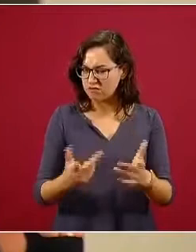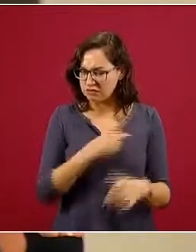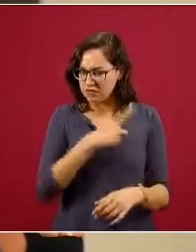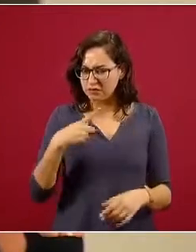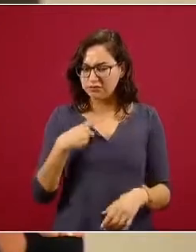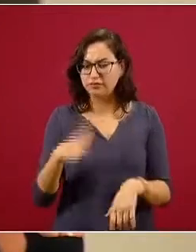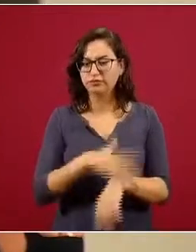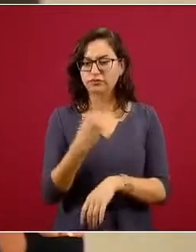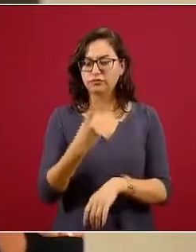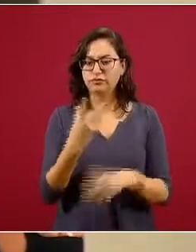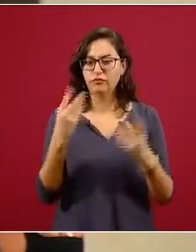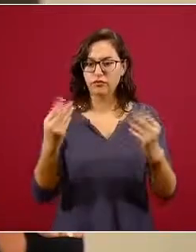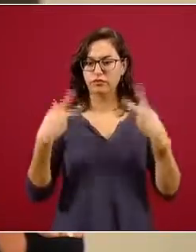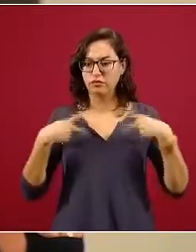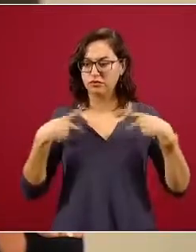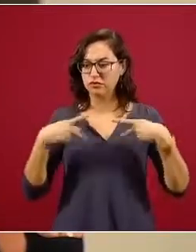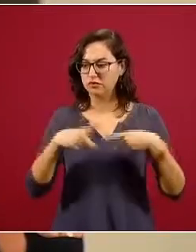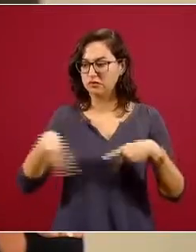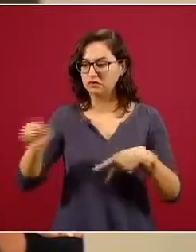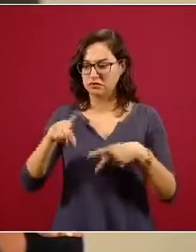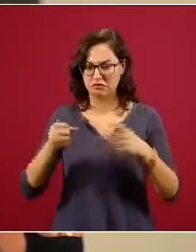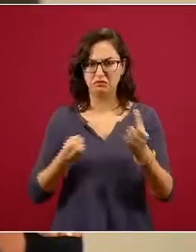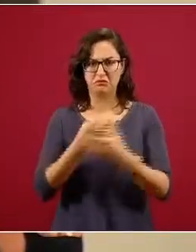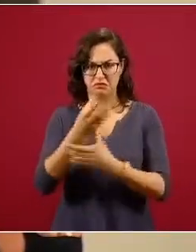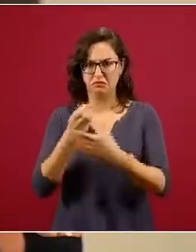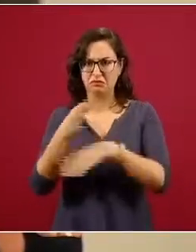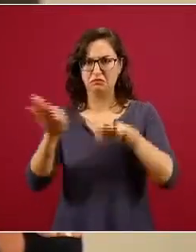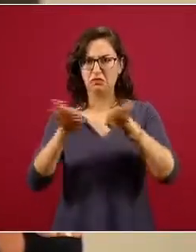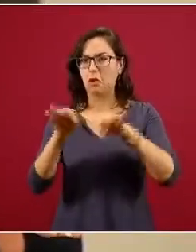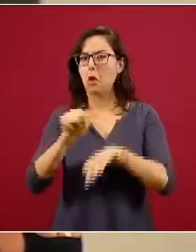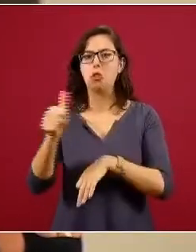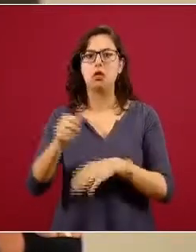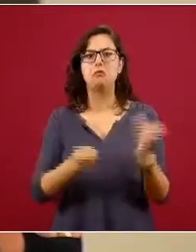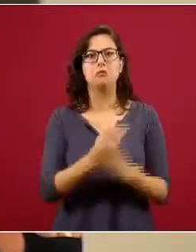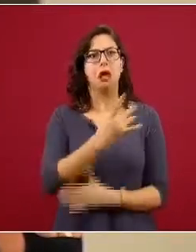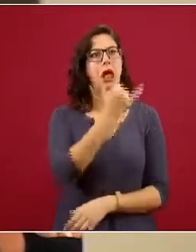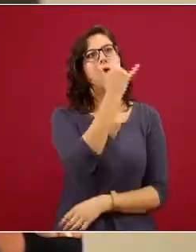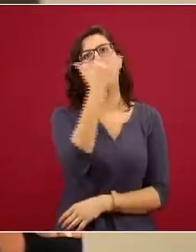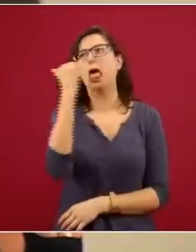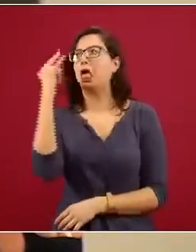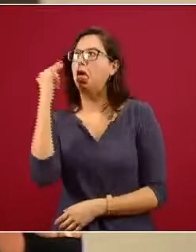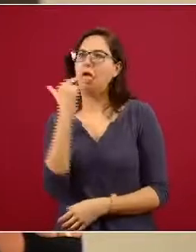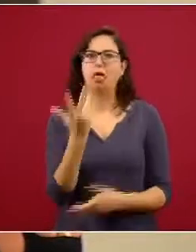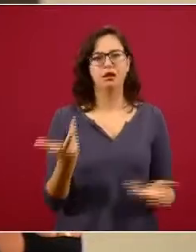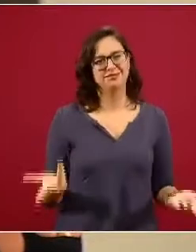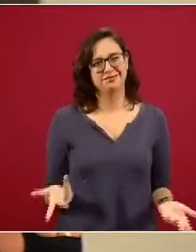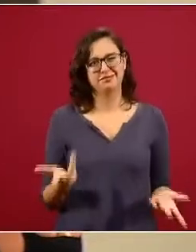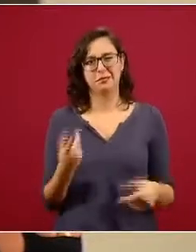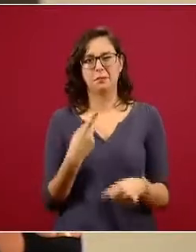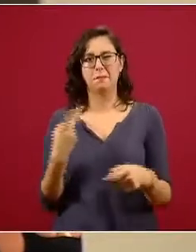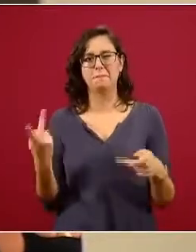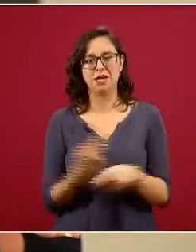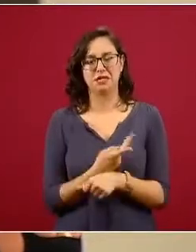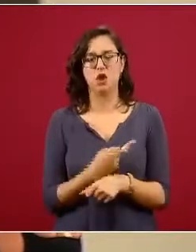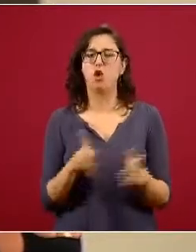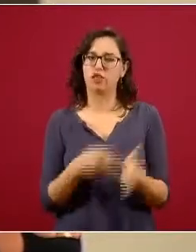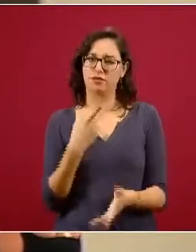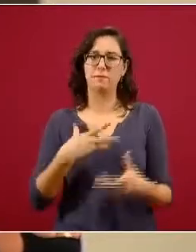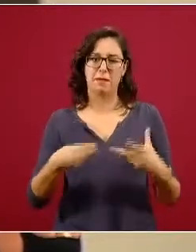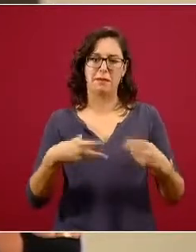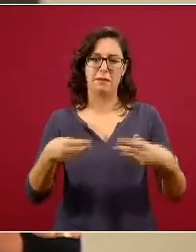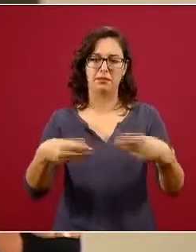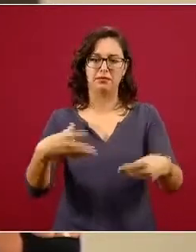mucha gente que, aunque es trabajo, otras pues de plano no tienen nada que hacer y eso es pues ya ha incrementado el número de contagios. ¿Y qué